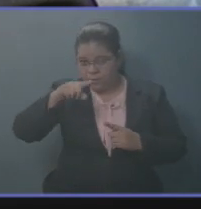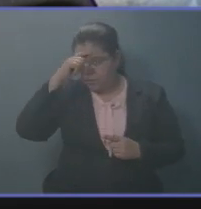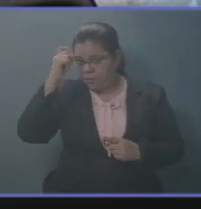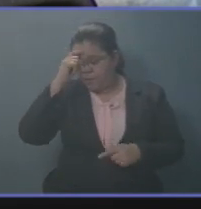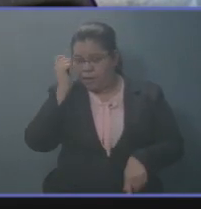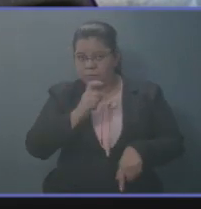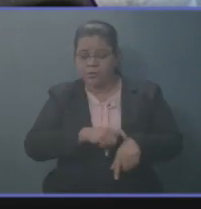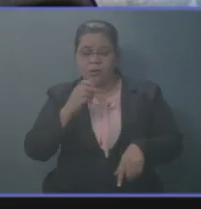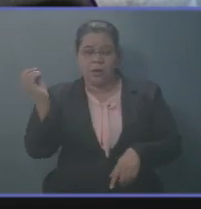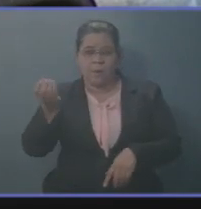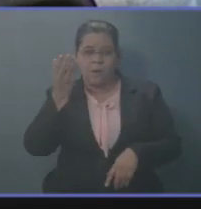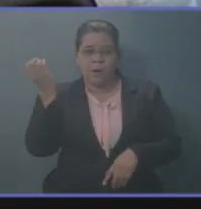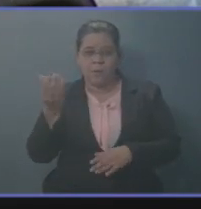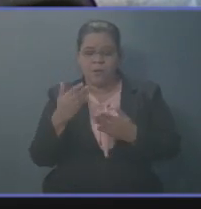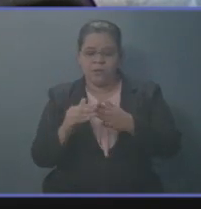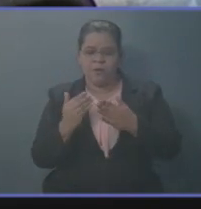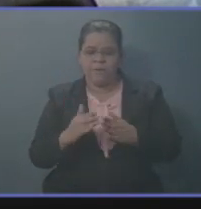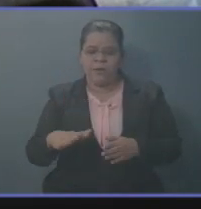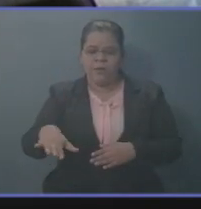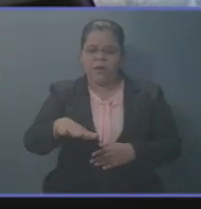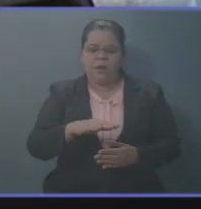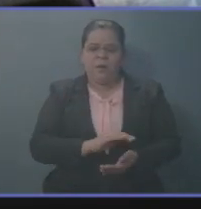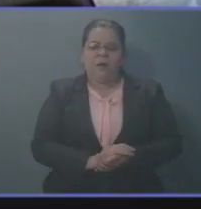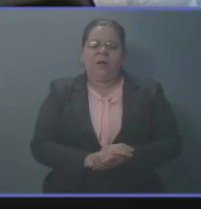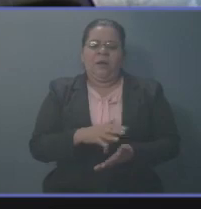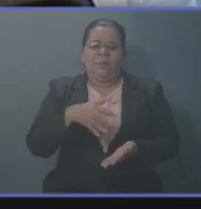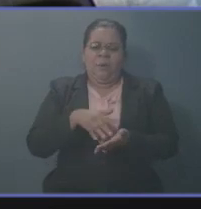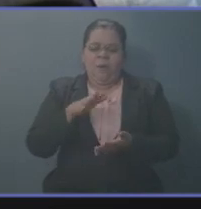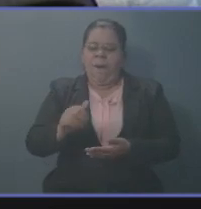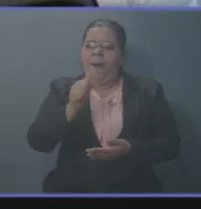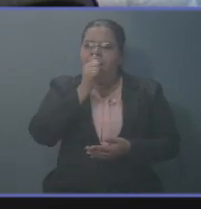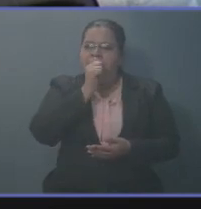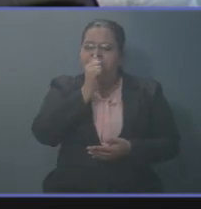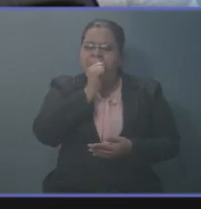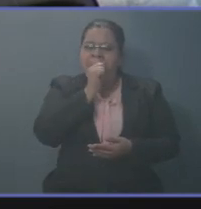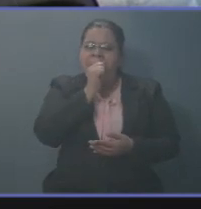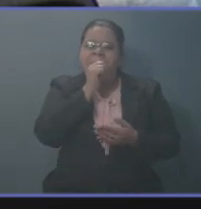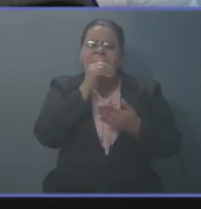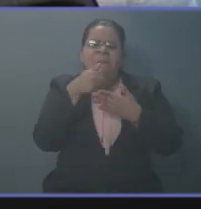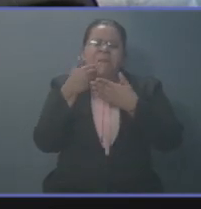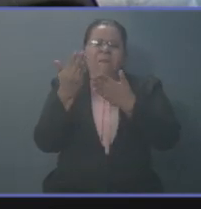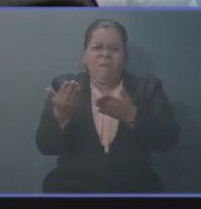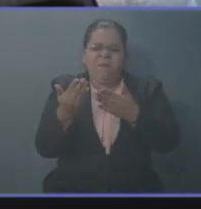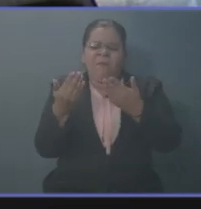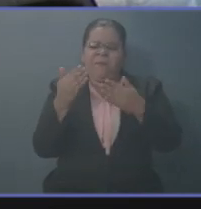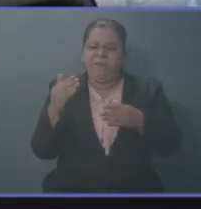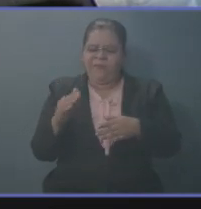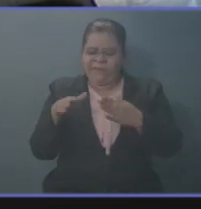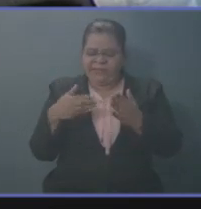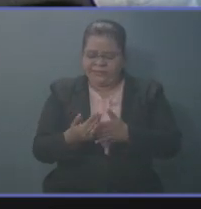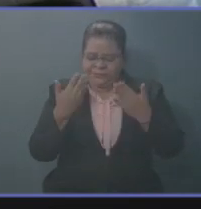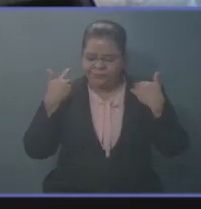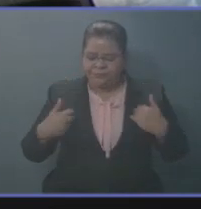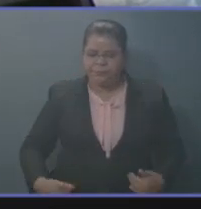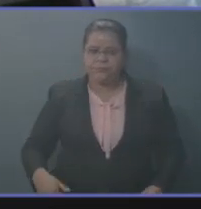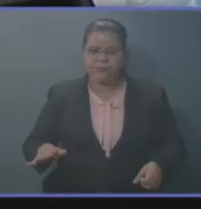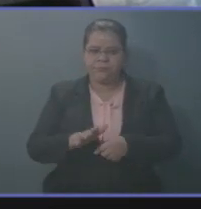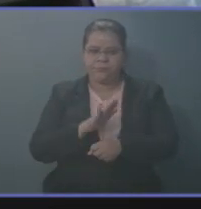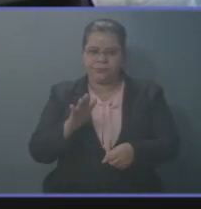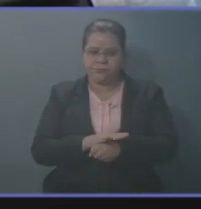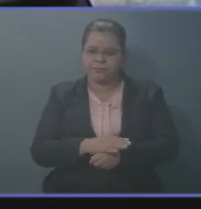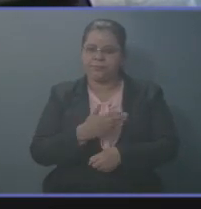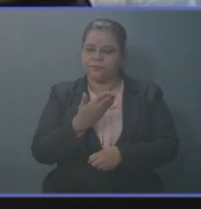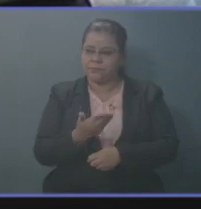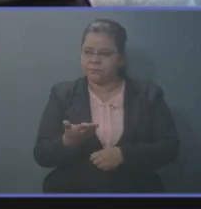la emergencia en los distintos centros de trabajo, públicos o privados. Se les proporcionarán los implementos, insumos